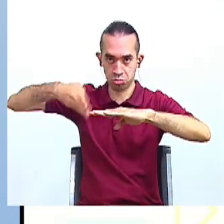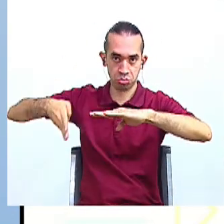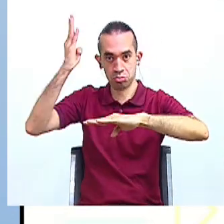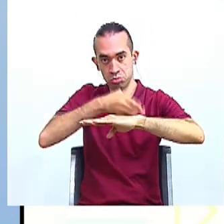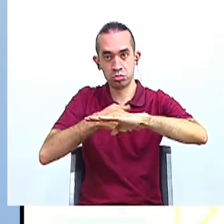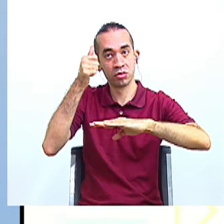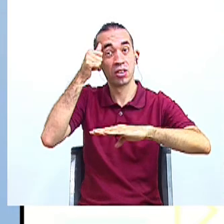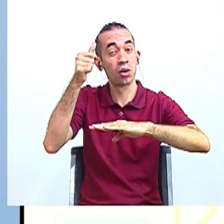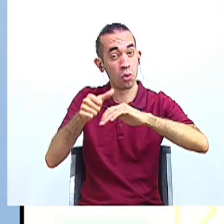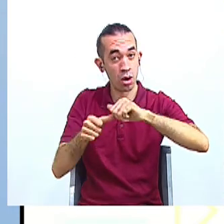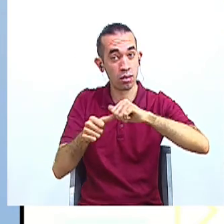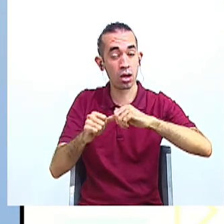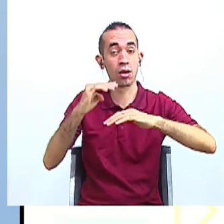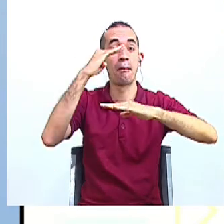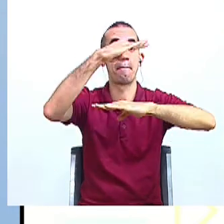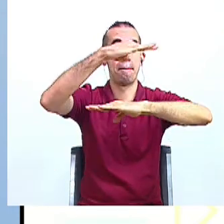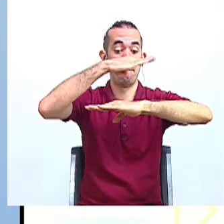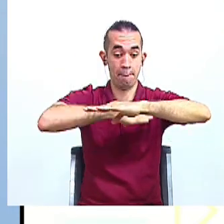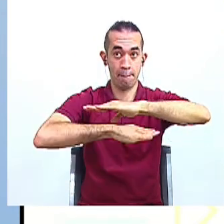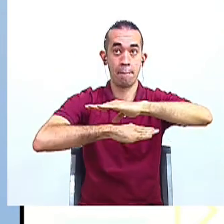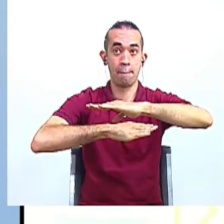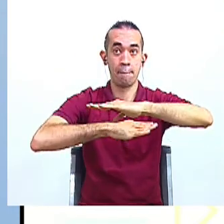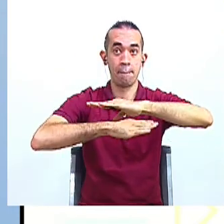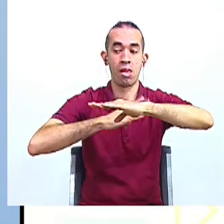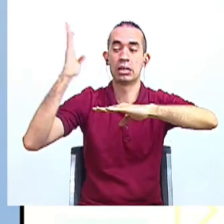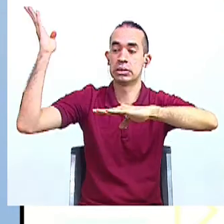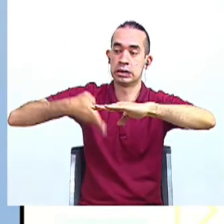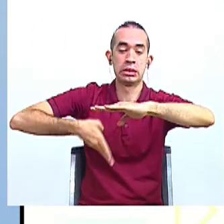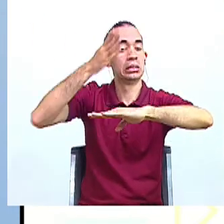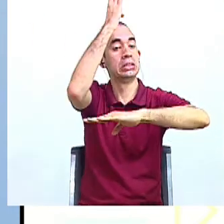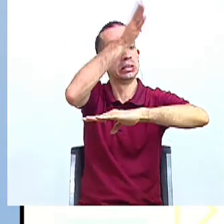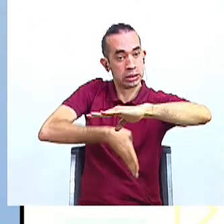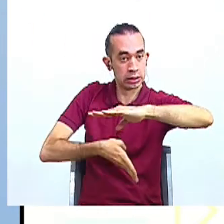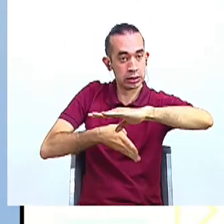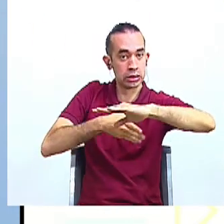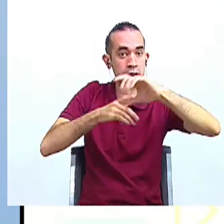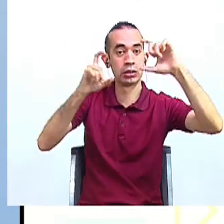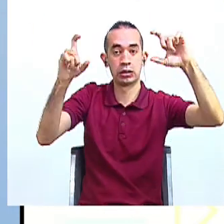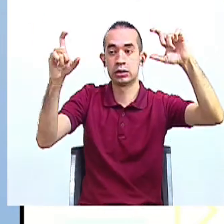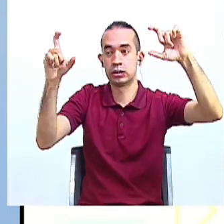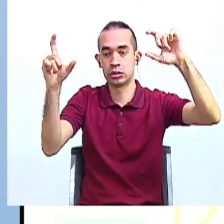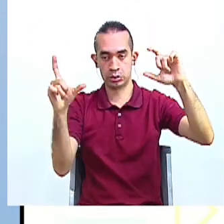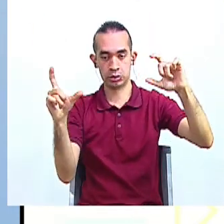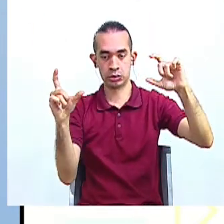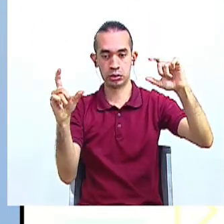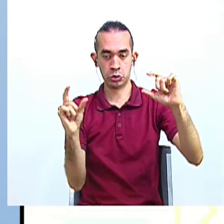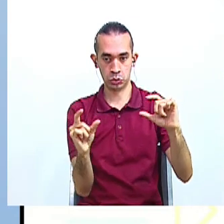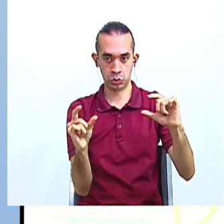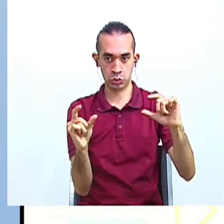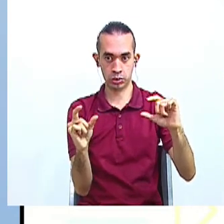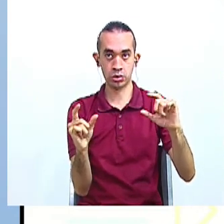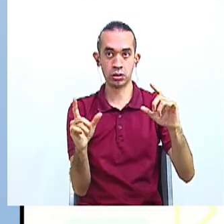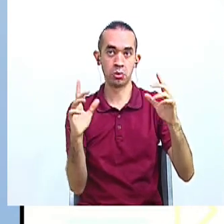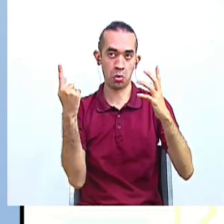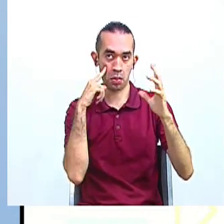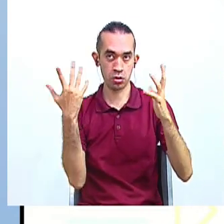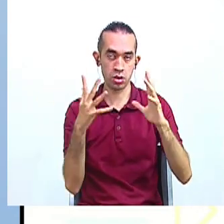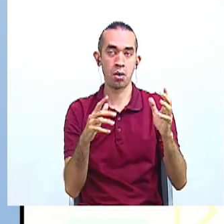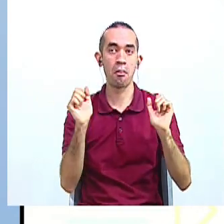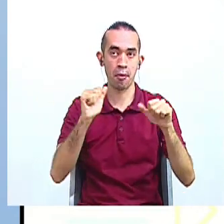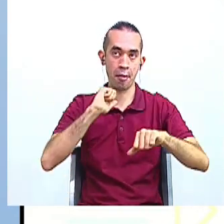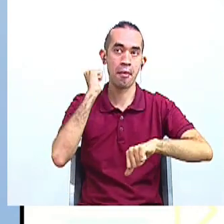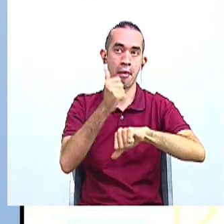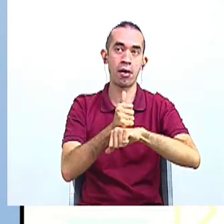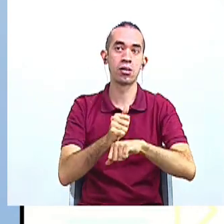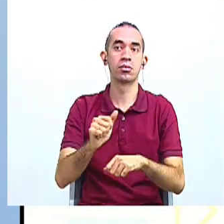rectas paralelas van a formar segmentos con las transversales que son proporcionales. Entonces podemos determinar el